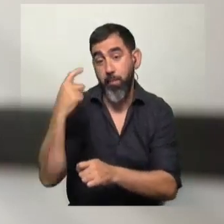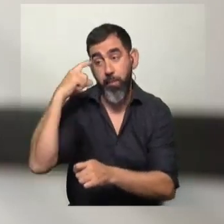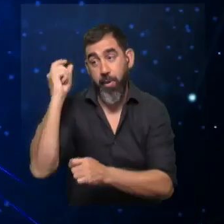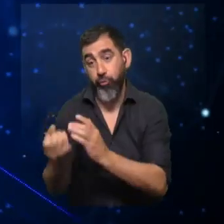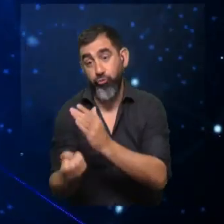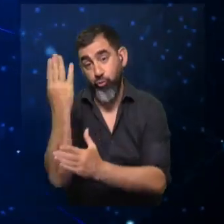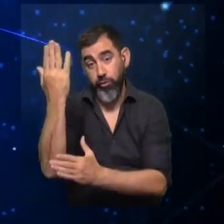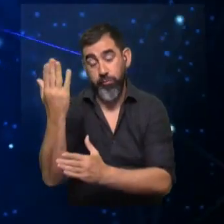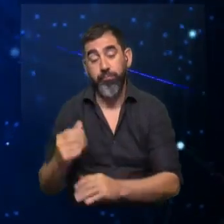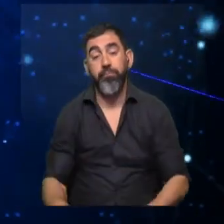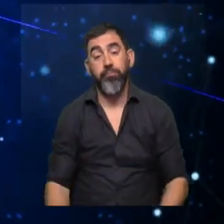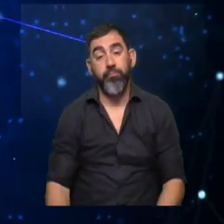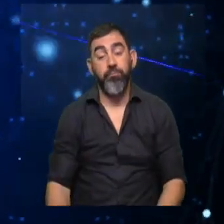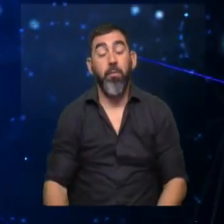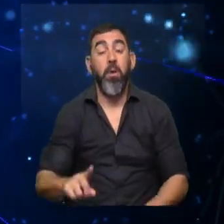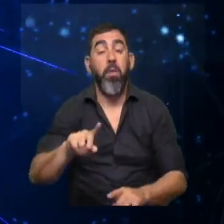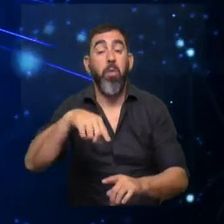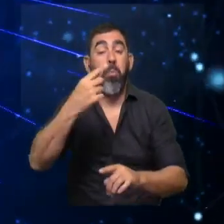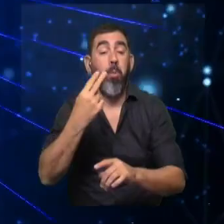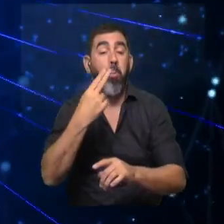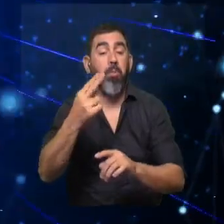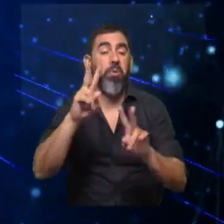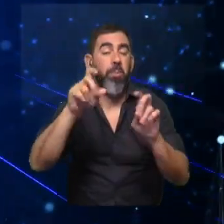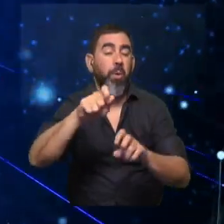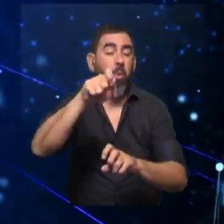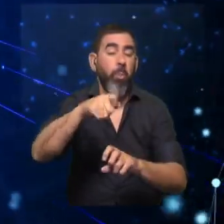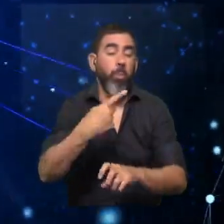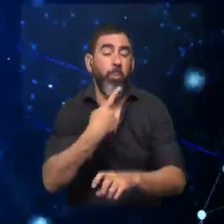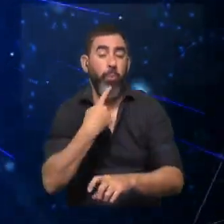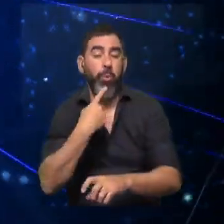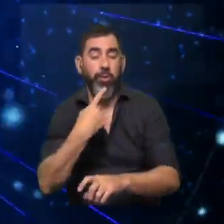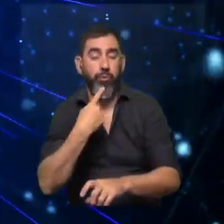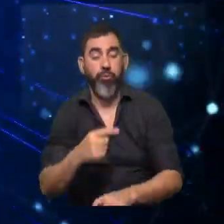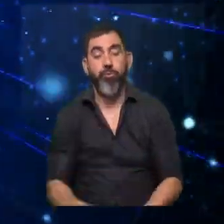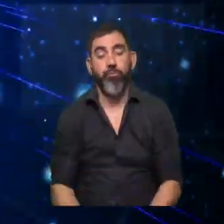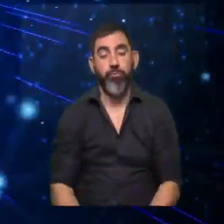conocimiento. Después, las patentes son un elemento jurídico y político.